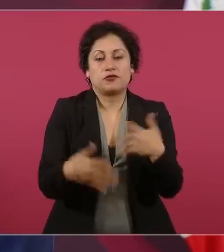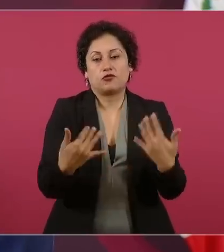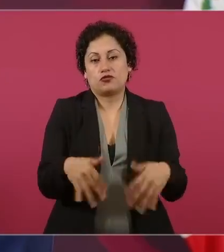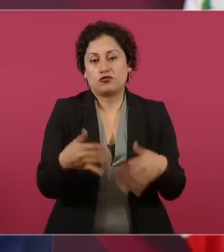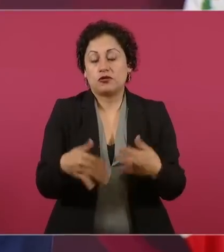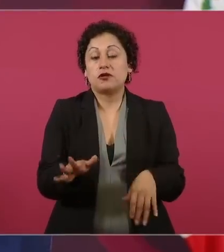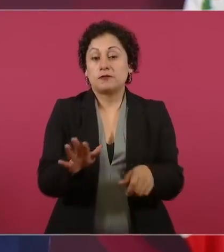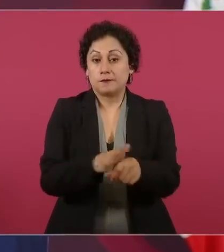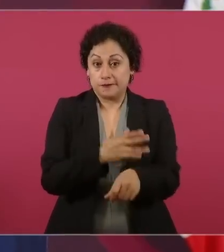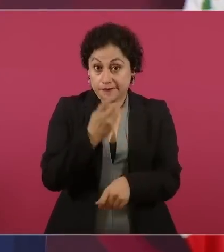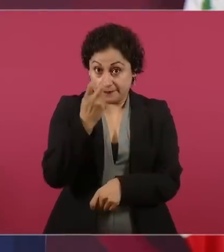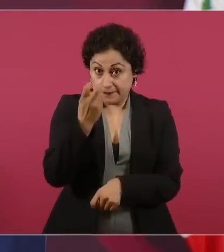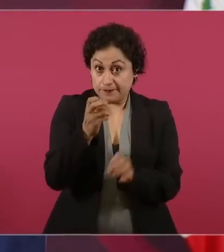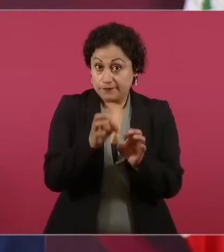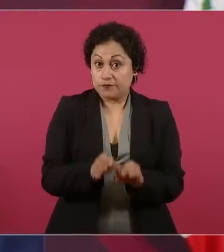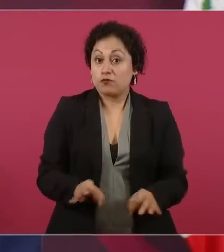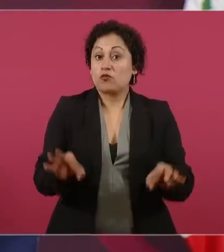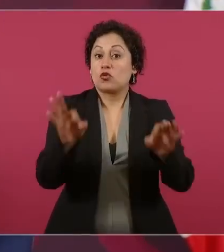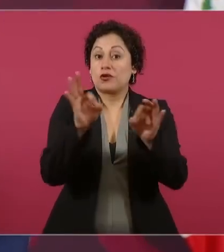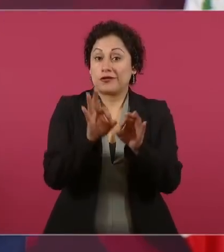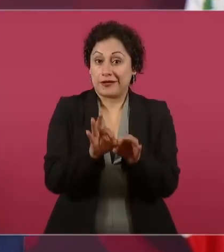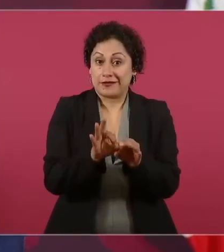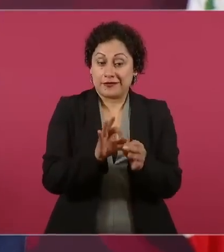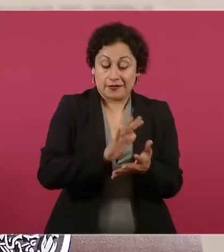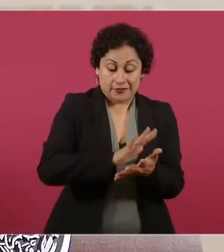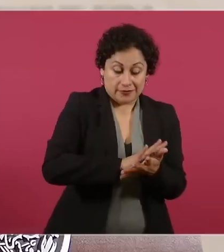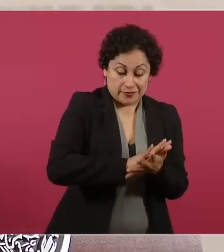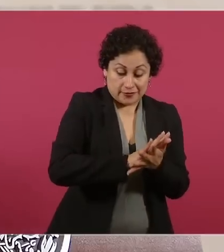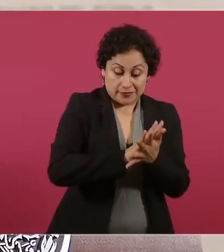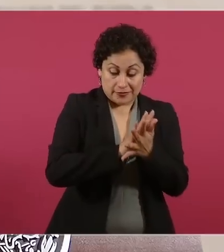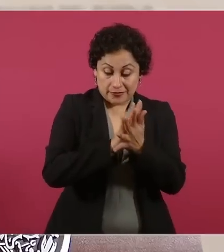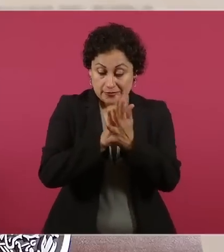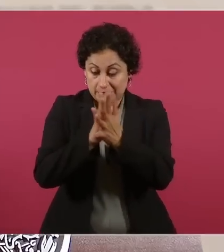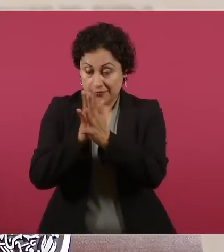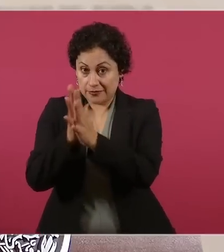la continuidad de la transformación.